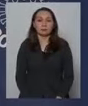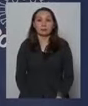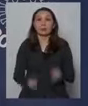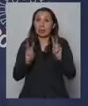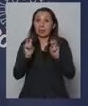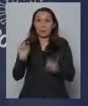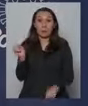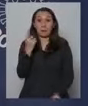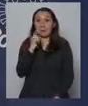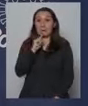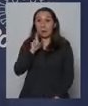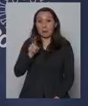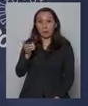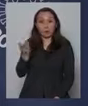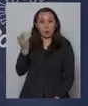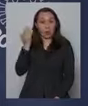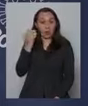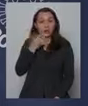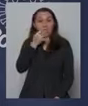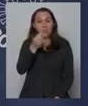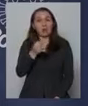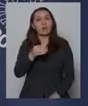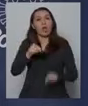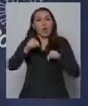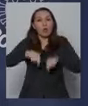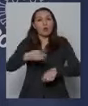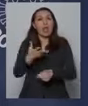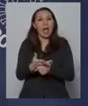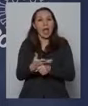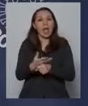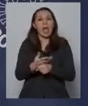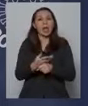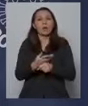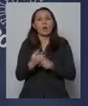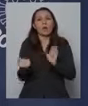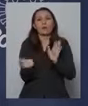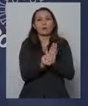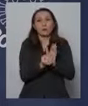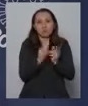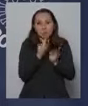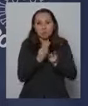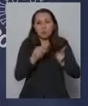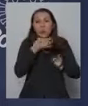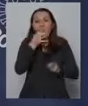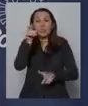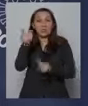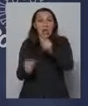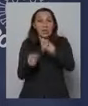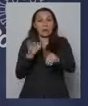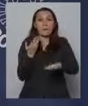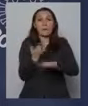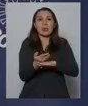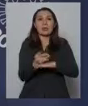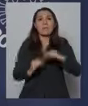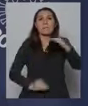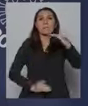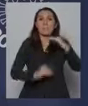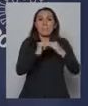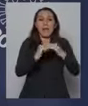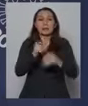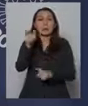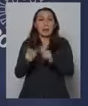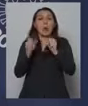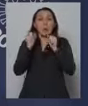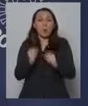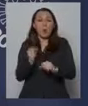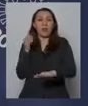En relación a la primera pregunta, quiero decir que hoy día tenemos una resolución donde exige a las personas un número máximo de